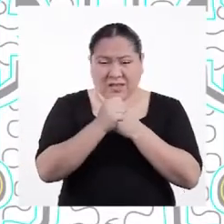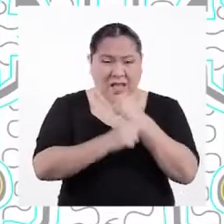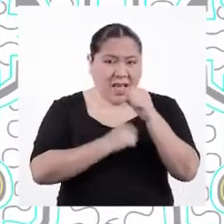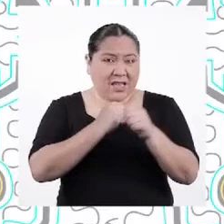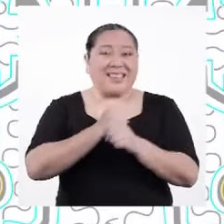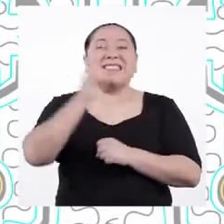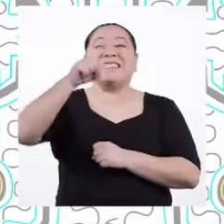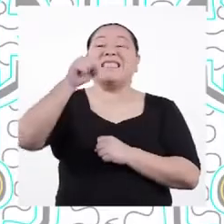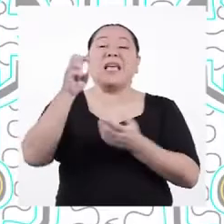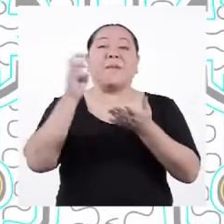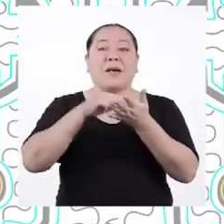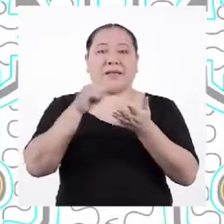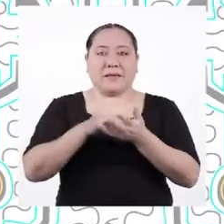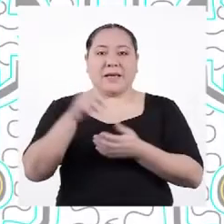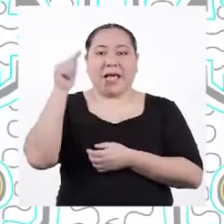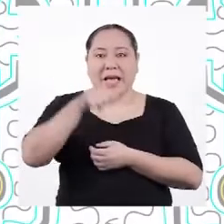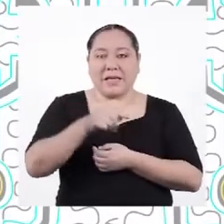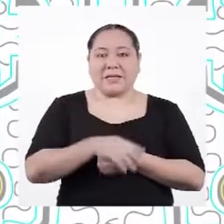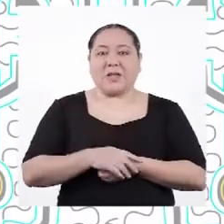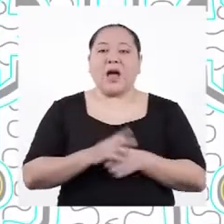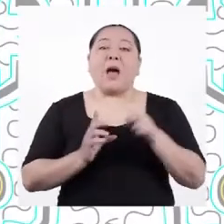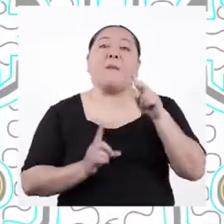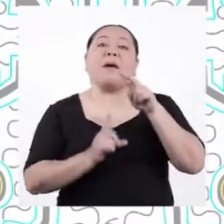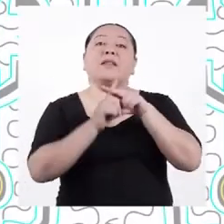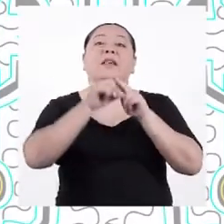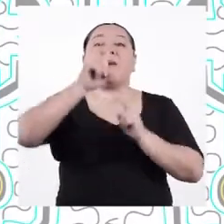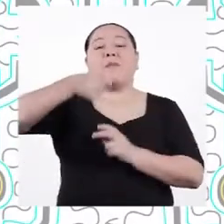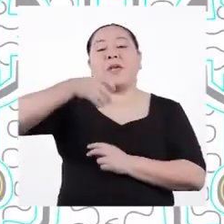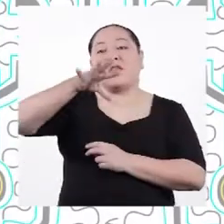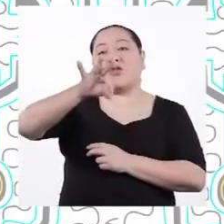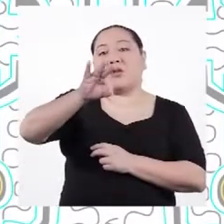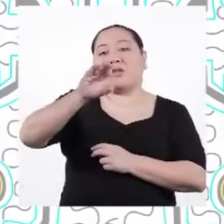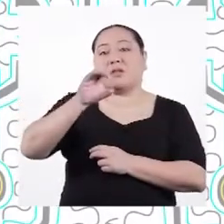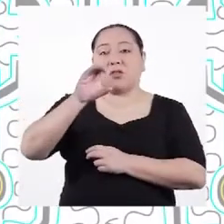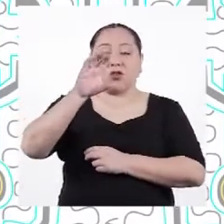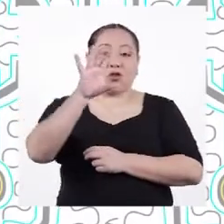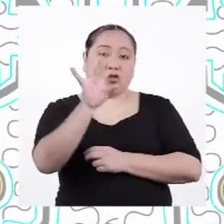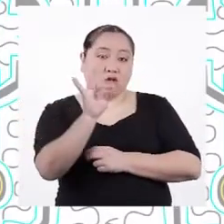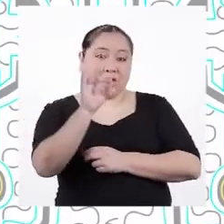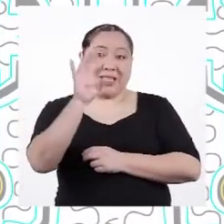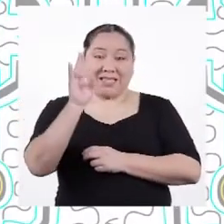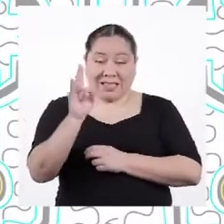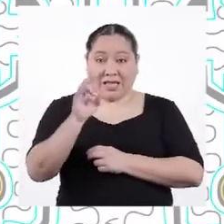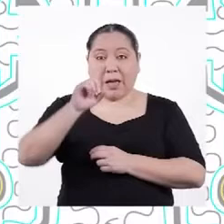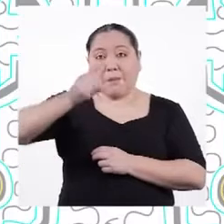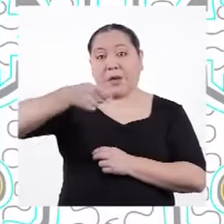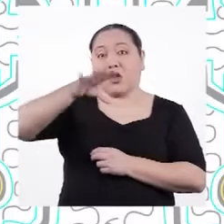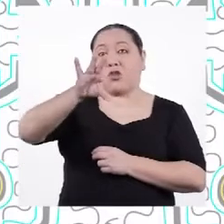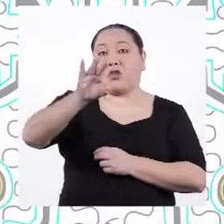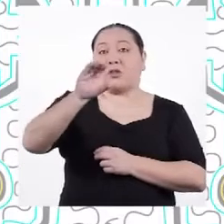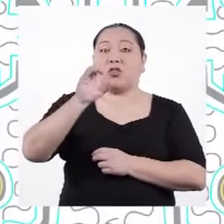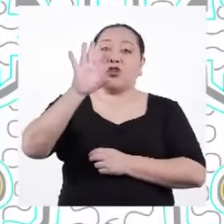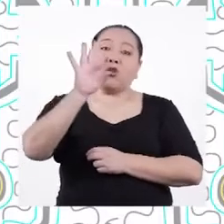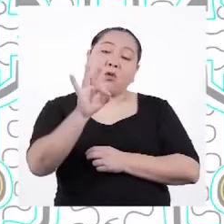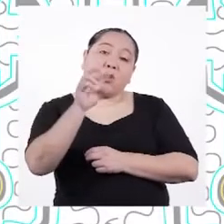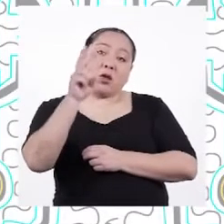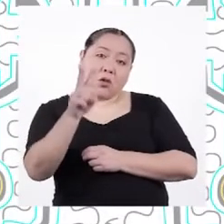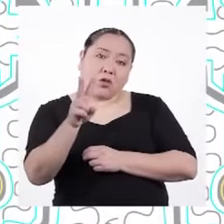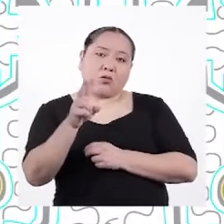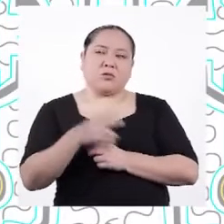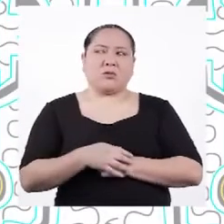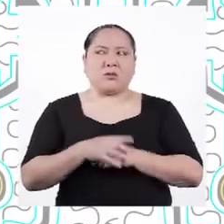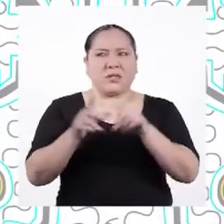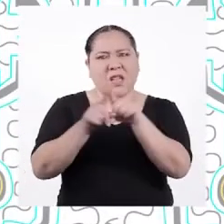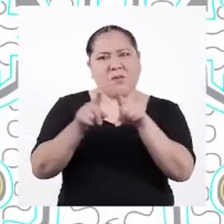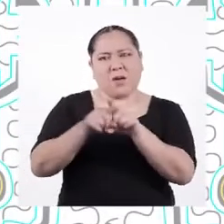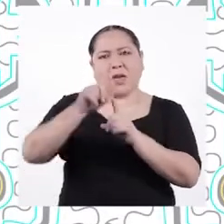más fechas. Este fenómeno se dio en 1987, en 1992, aunque también